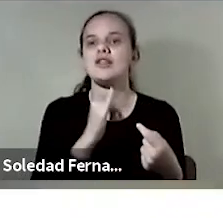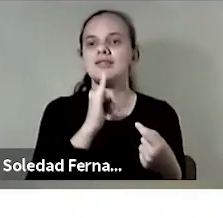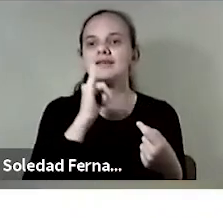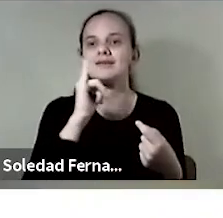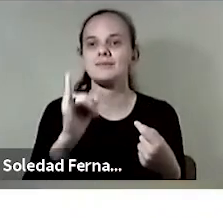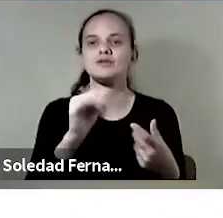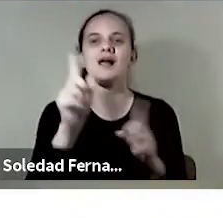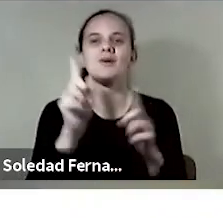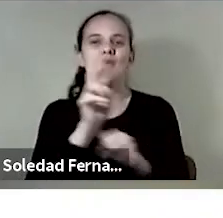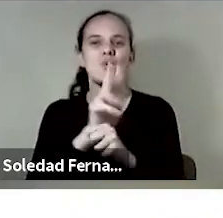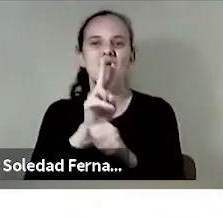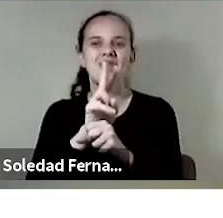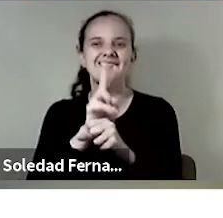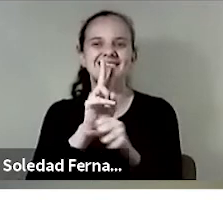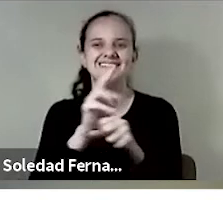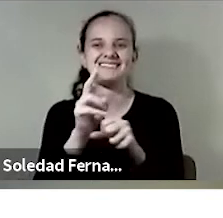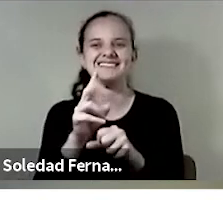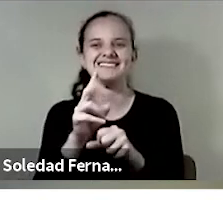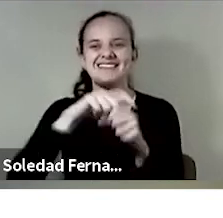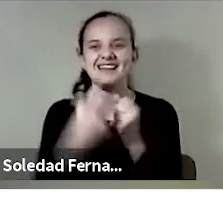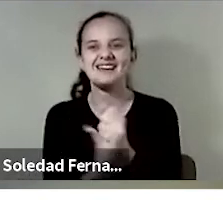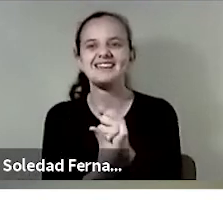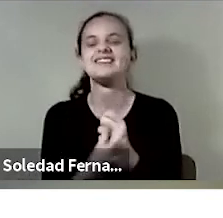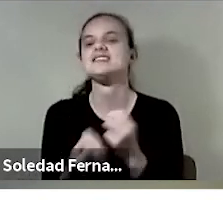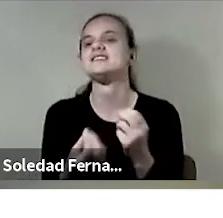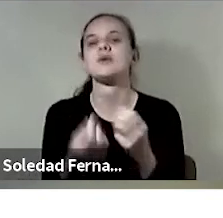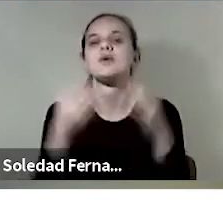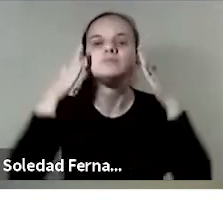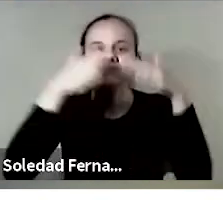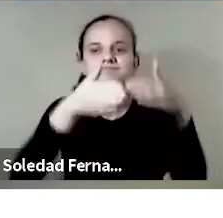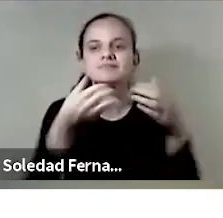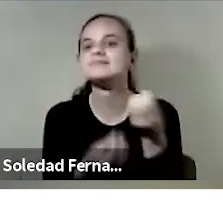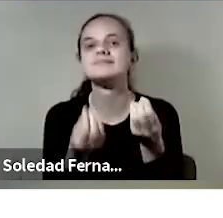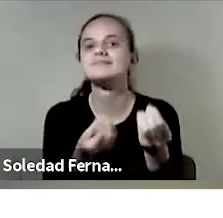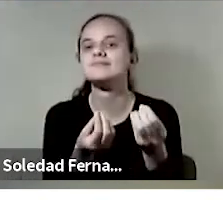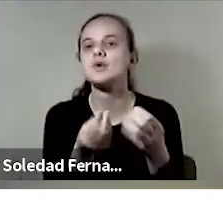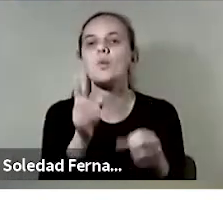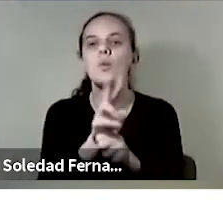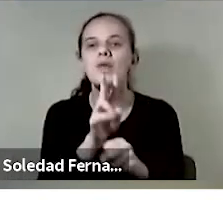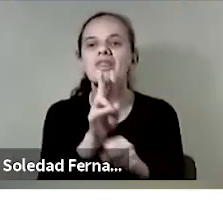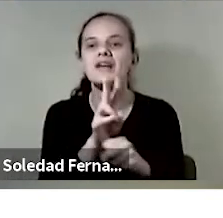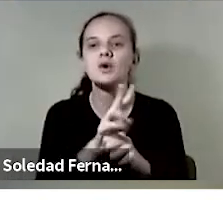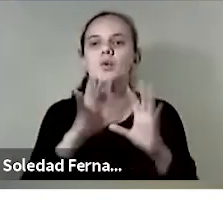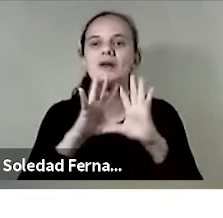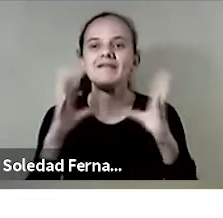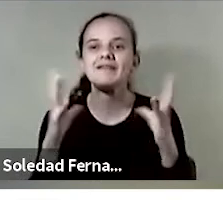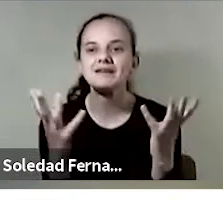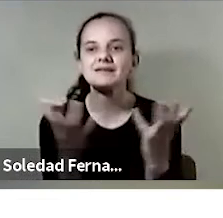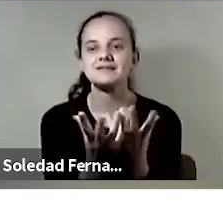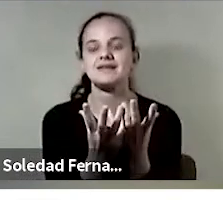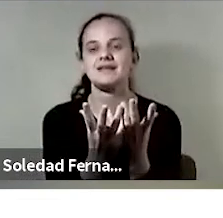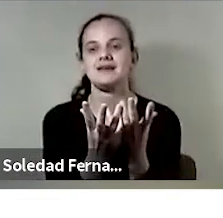Este punto tiene que ver recuerden que cuando dijimos que estos guardianes de Internet, que era la W3C,